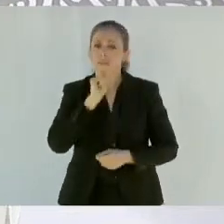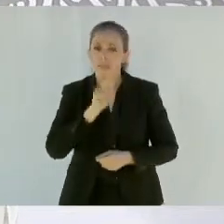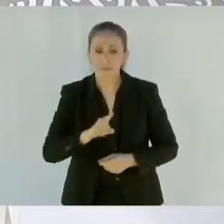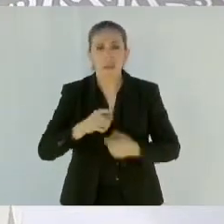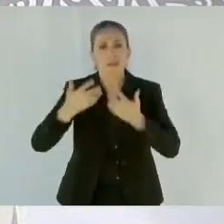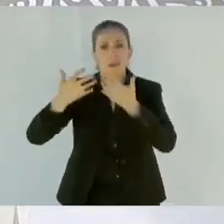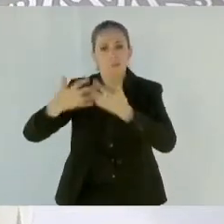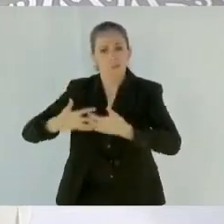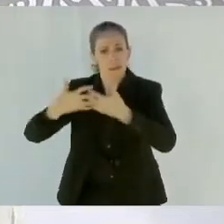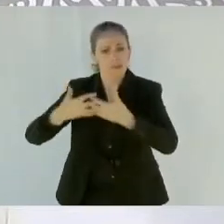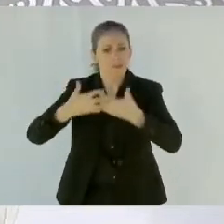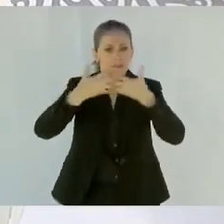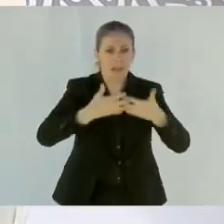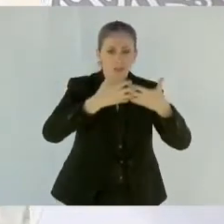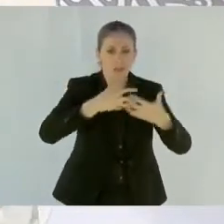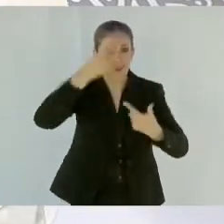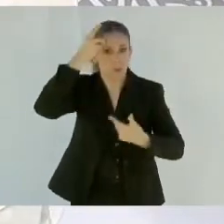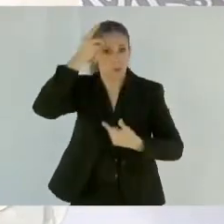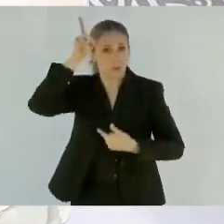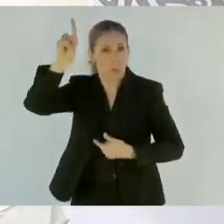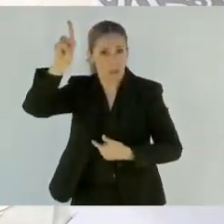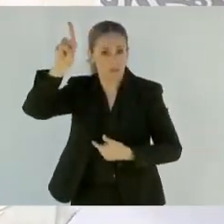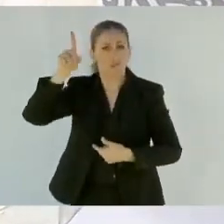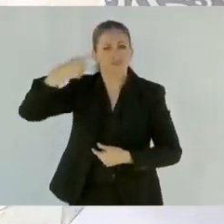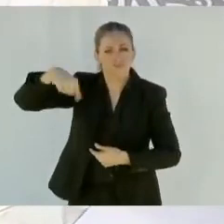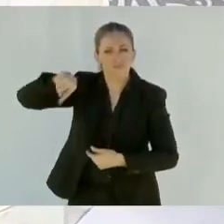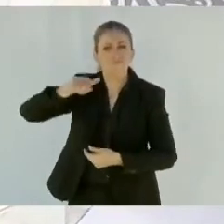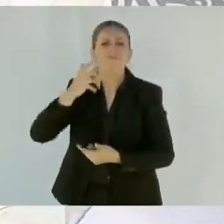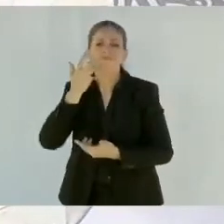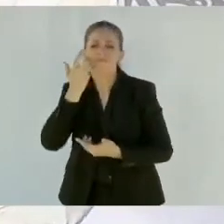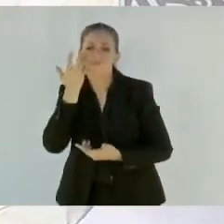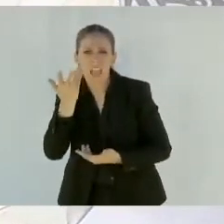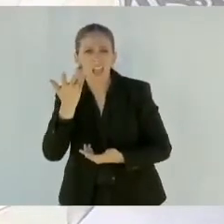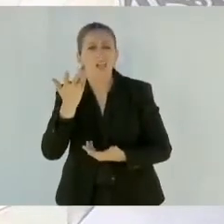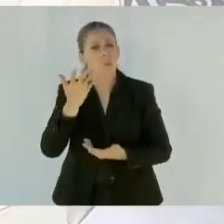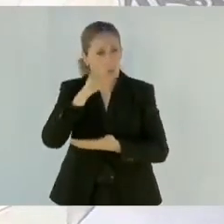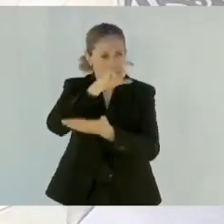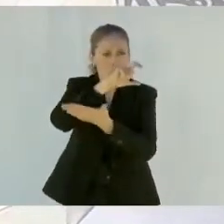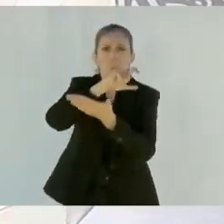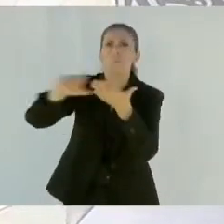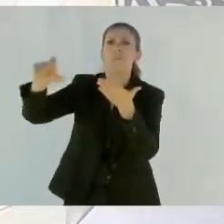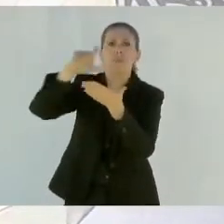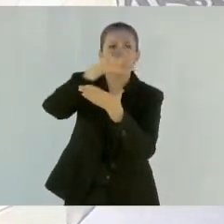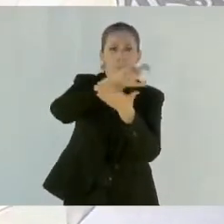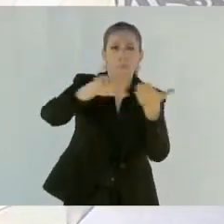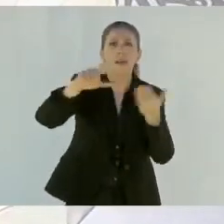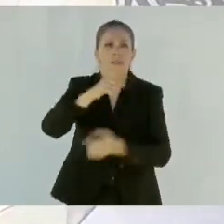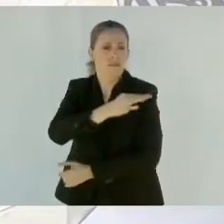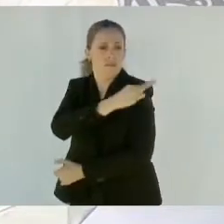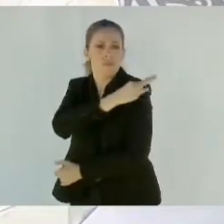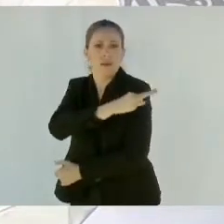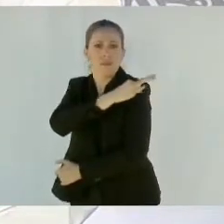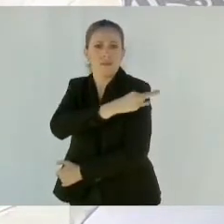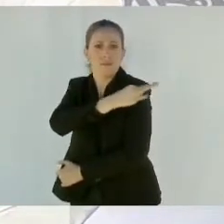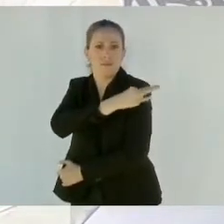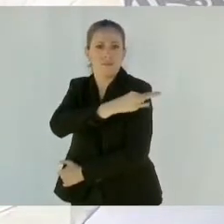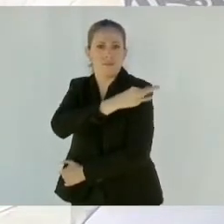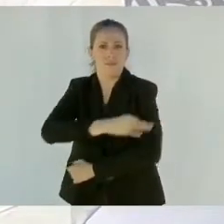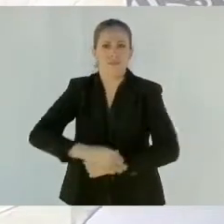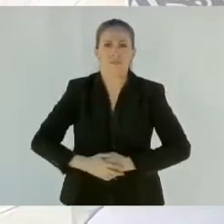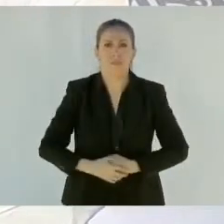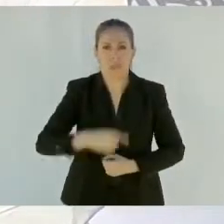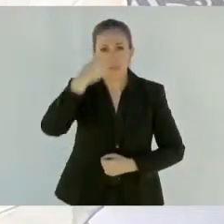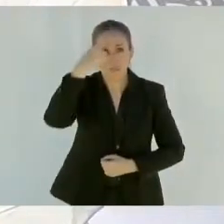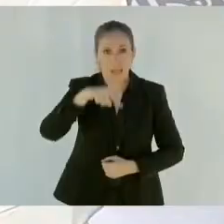de querer también adquirir vacunas para que se apliquen en